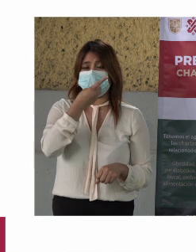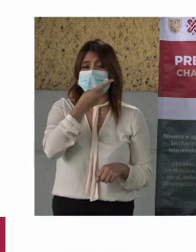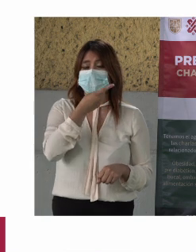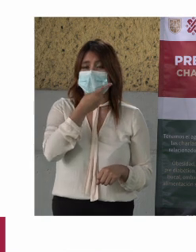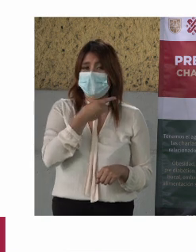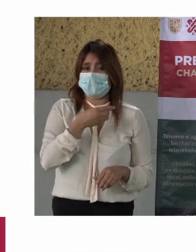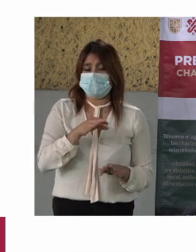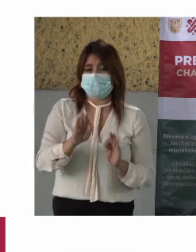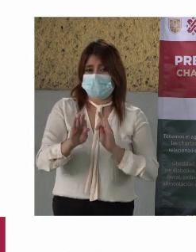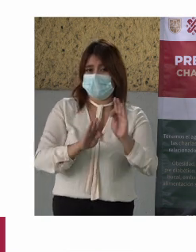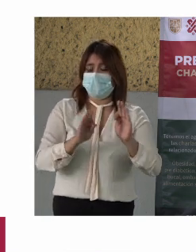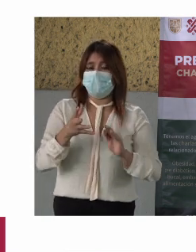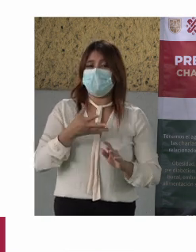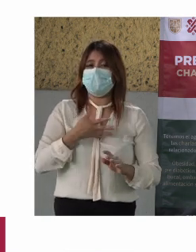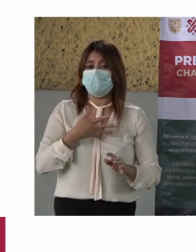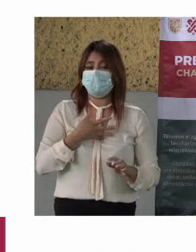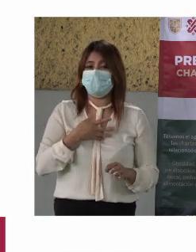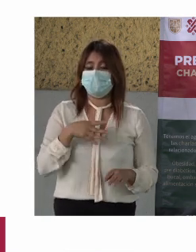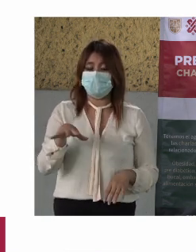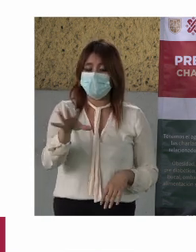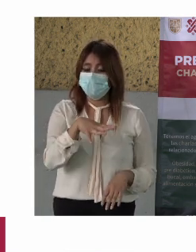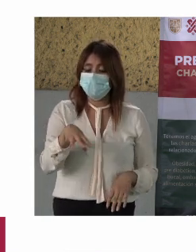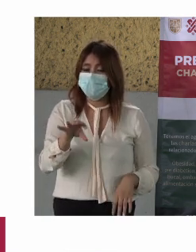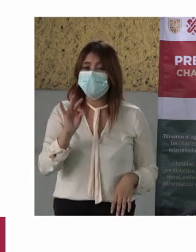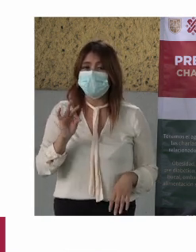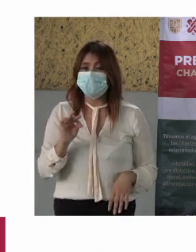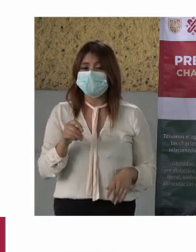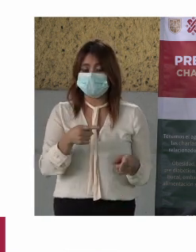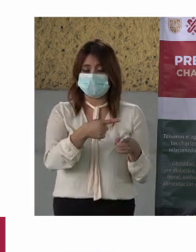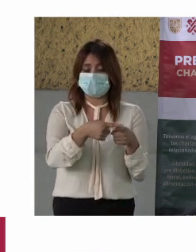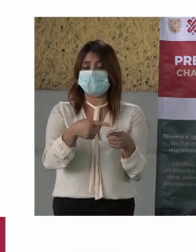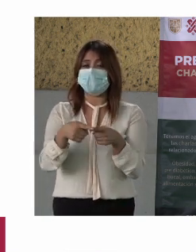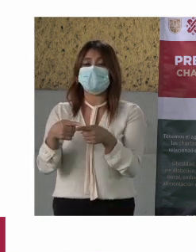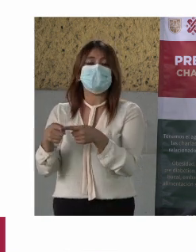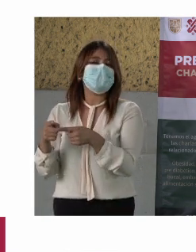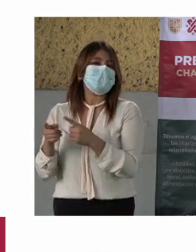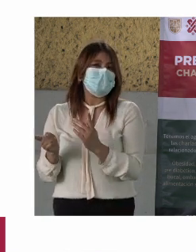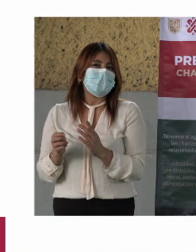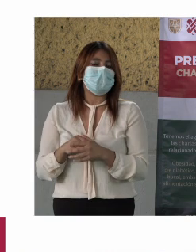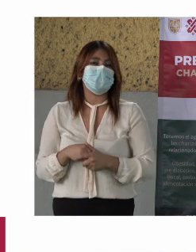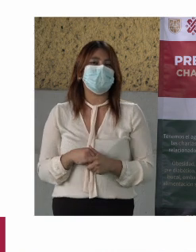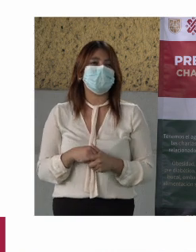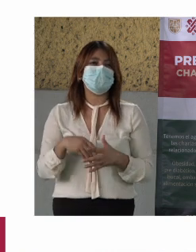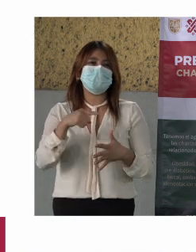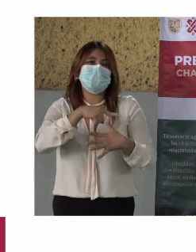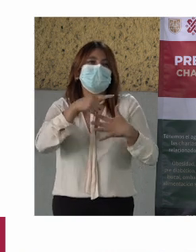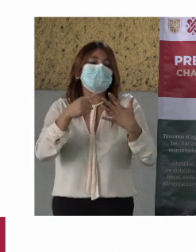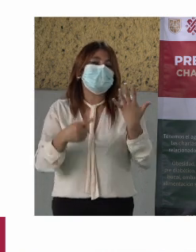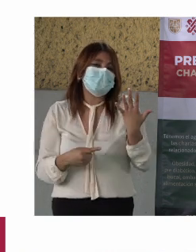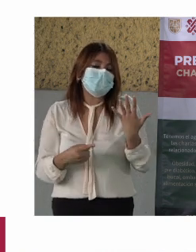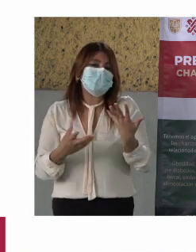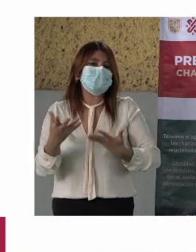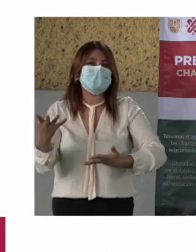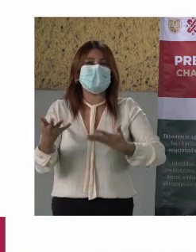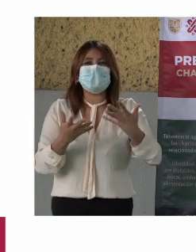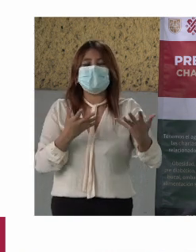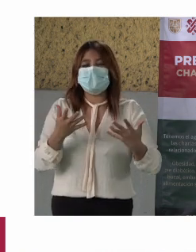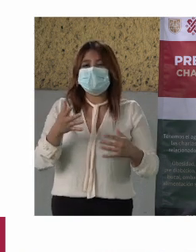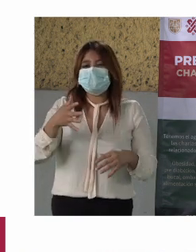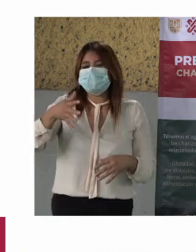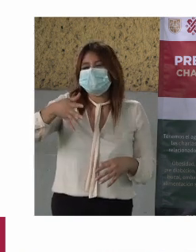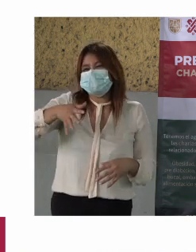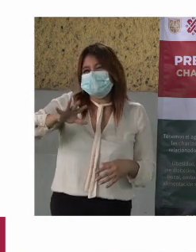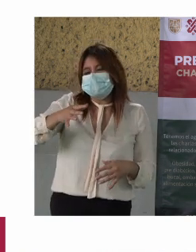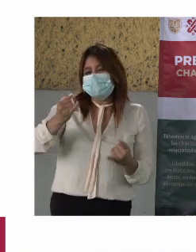que buscamos con estas aplicaciones en distintos momentos con distintos tipos es hacer lo más parecido a